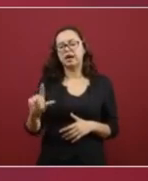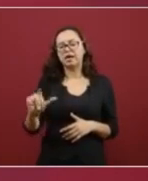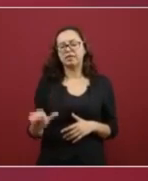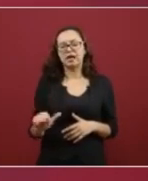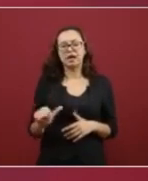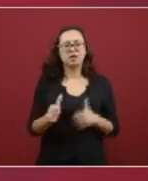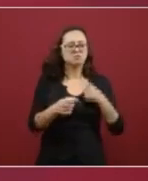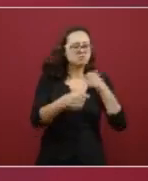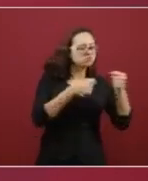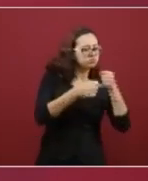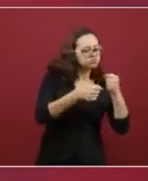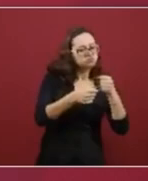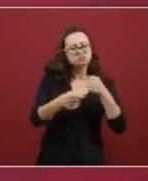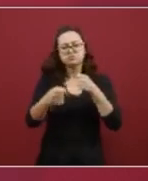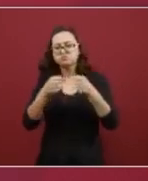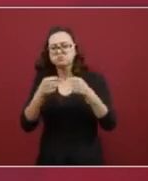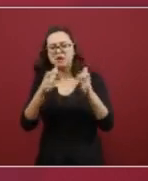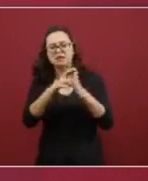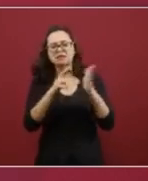prensa.